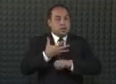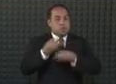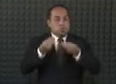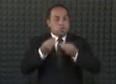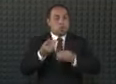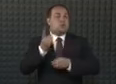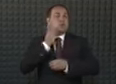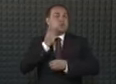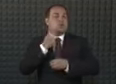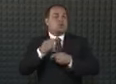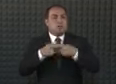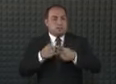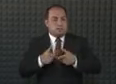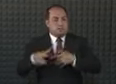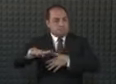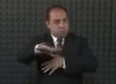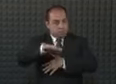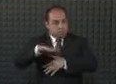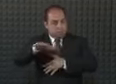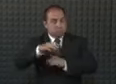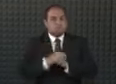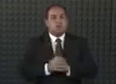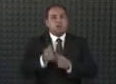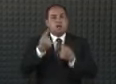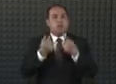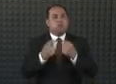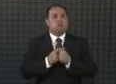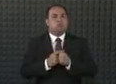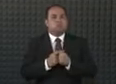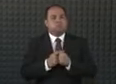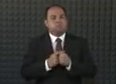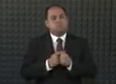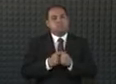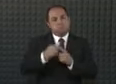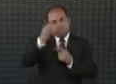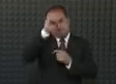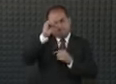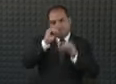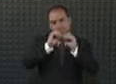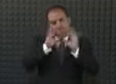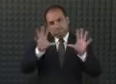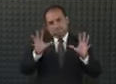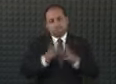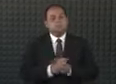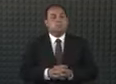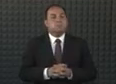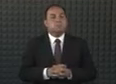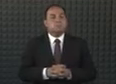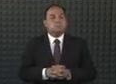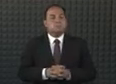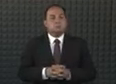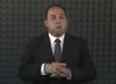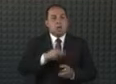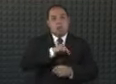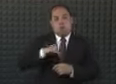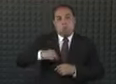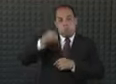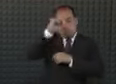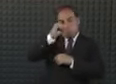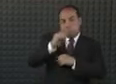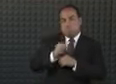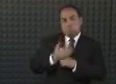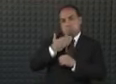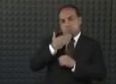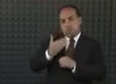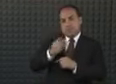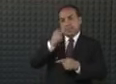diputados plurinominales, ¿no? Y hay algunos criterios que no están muy claros. Entonces, desde nuestra perspectiva no es correcta